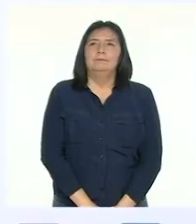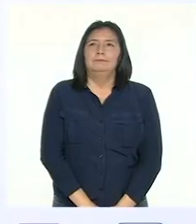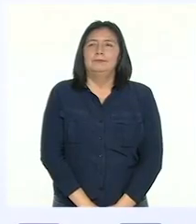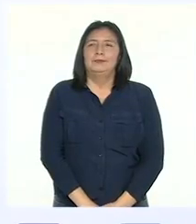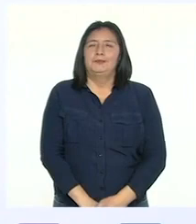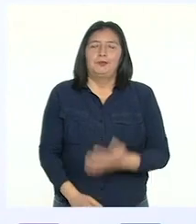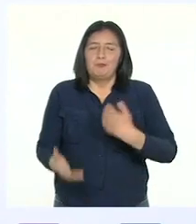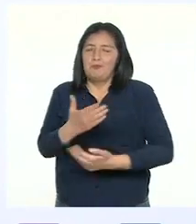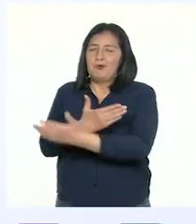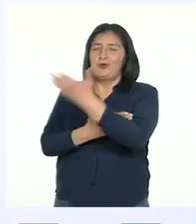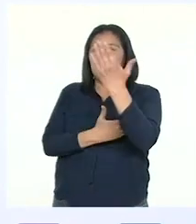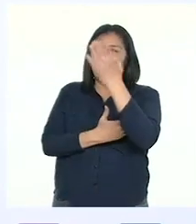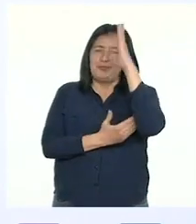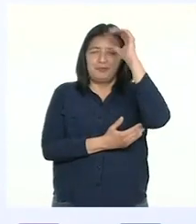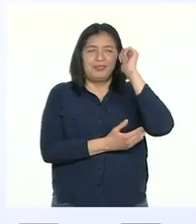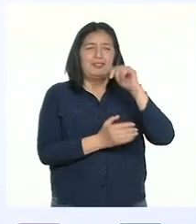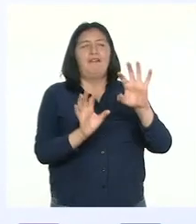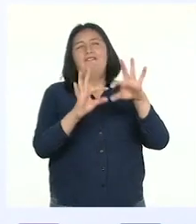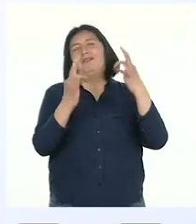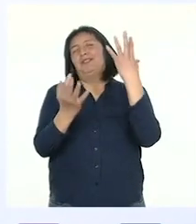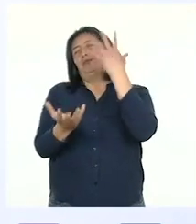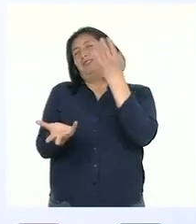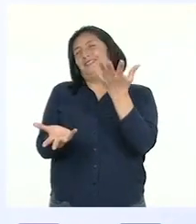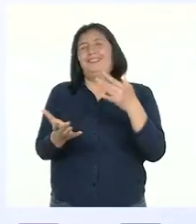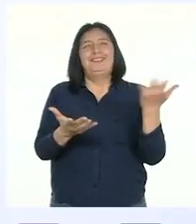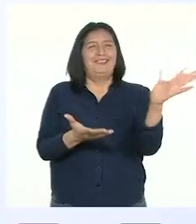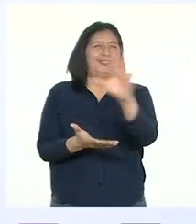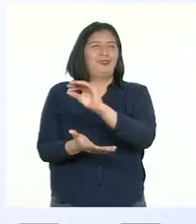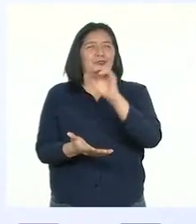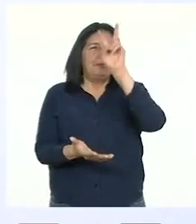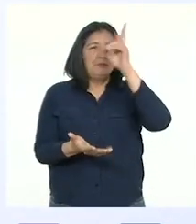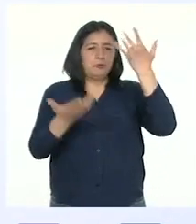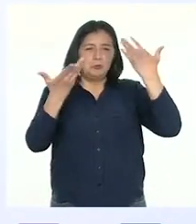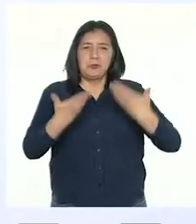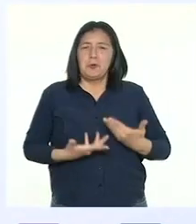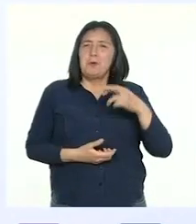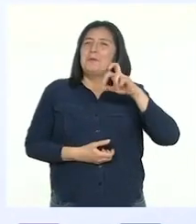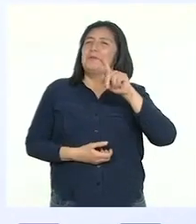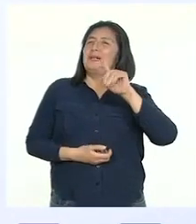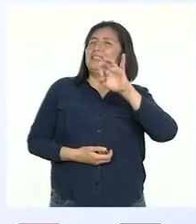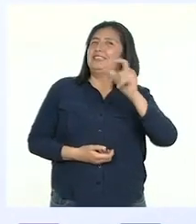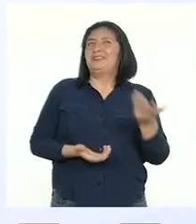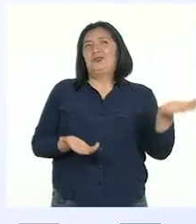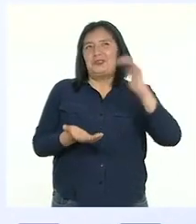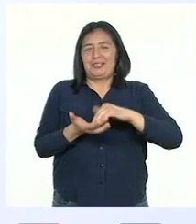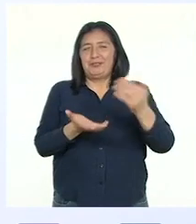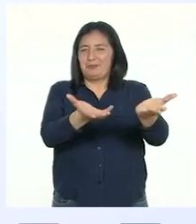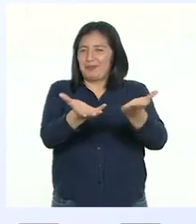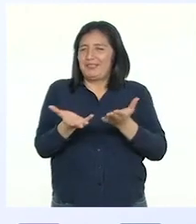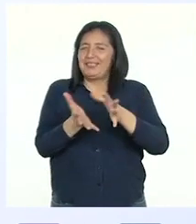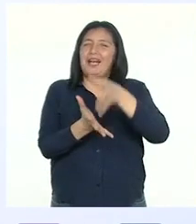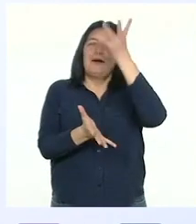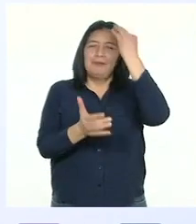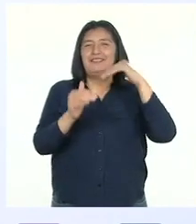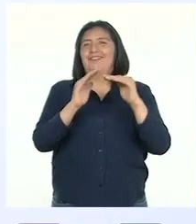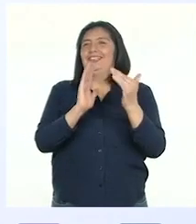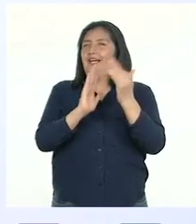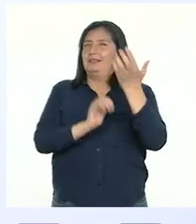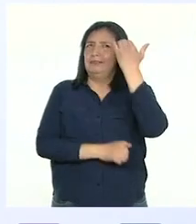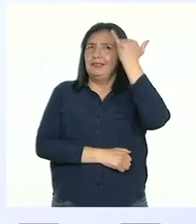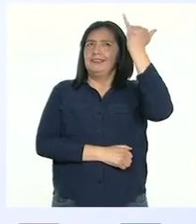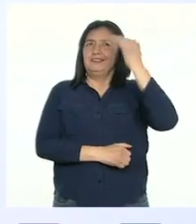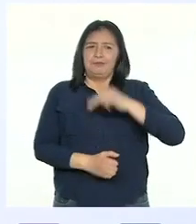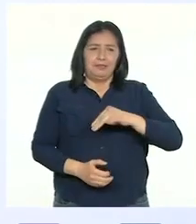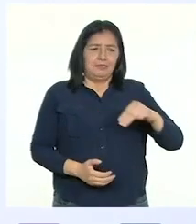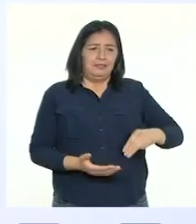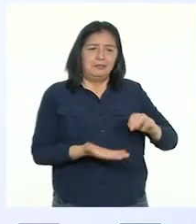Muy buenos días, chicas y chicos, familia bonita de todo el Perú. Yo soy Patricia Barreto y les doy la bienvenida una vez más a Aprendo en Casa, una iniciativa